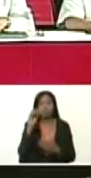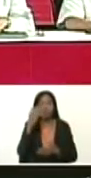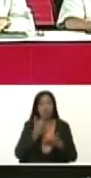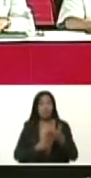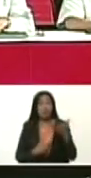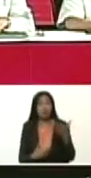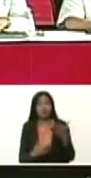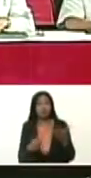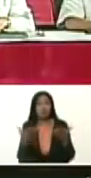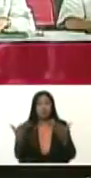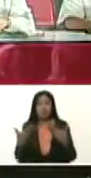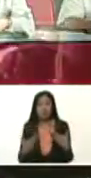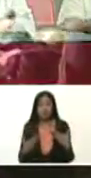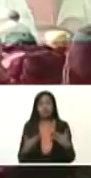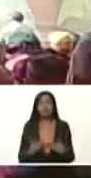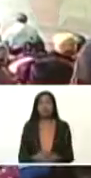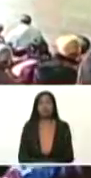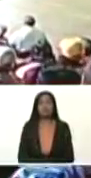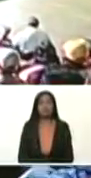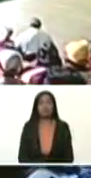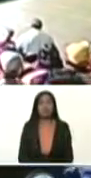que ustedes me traen.